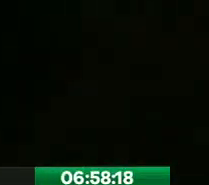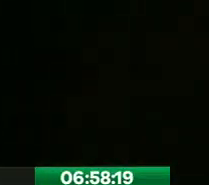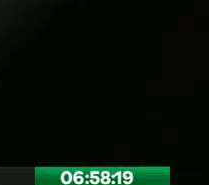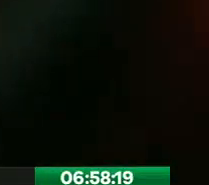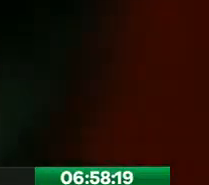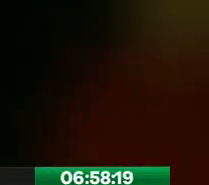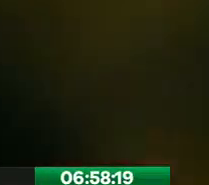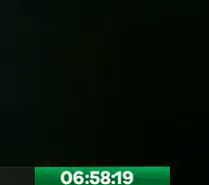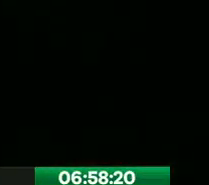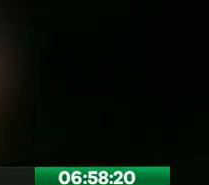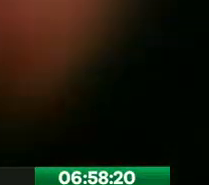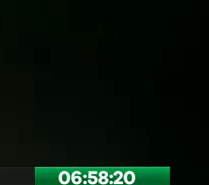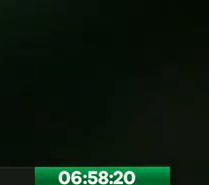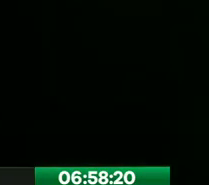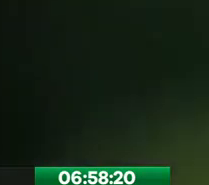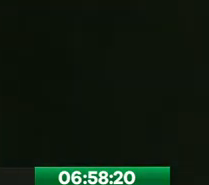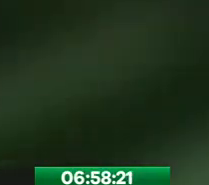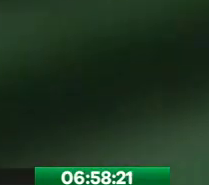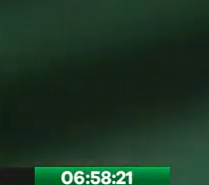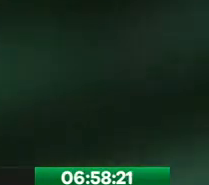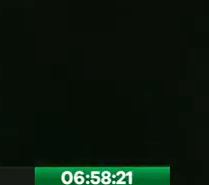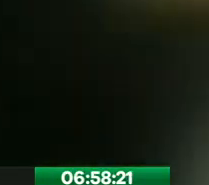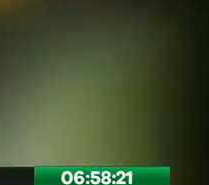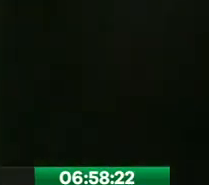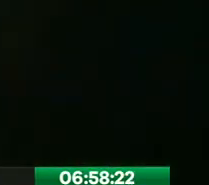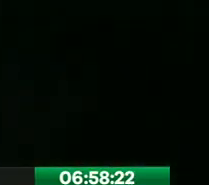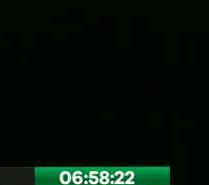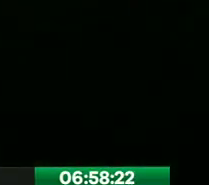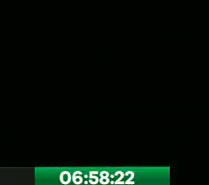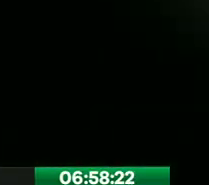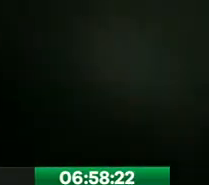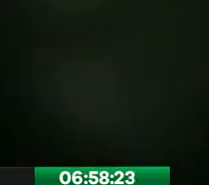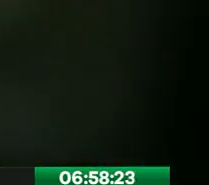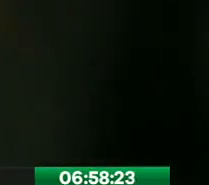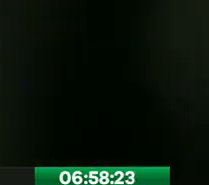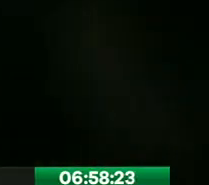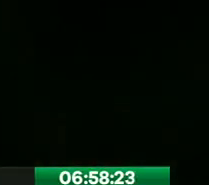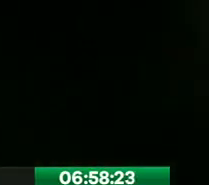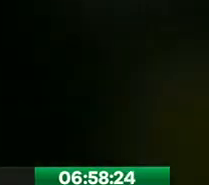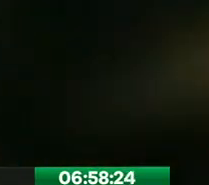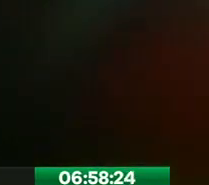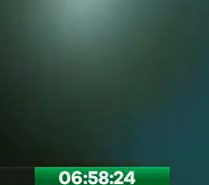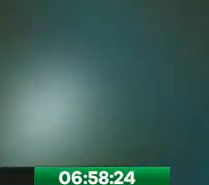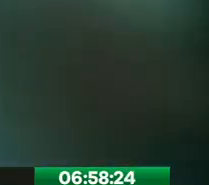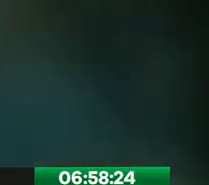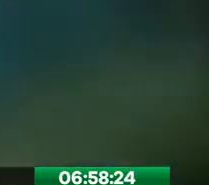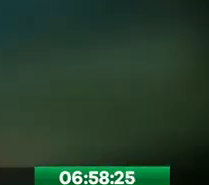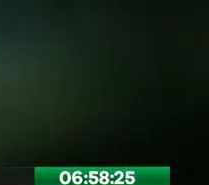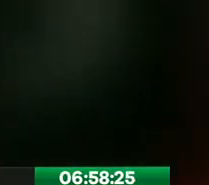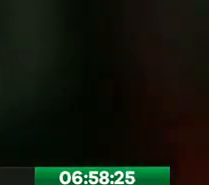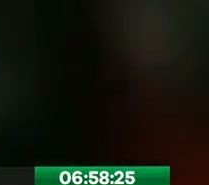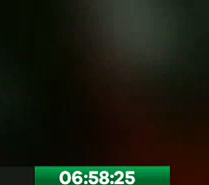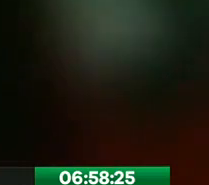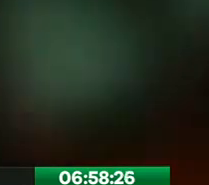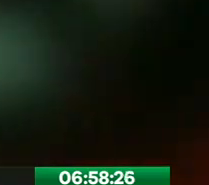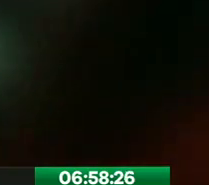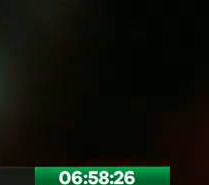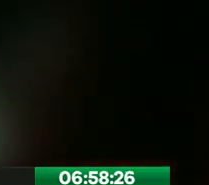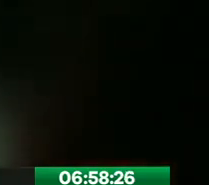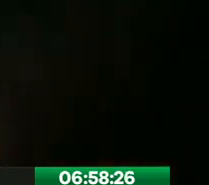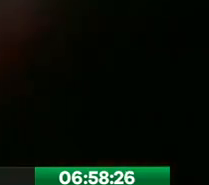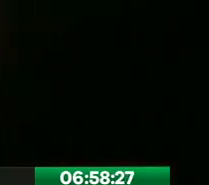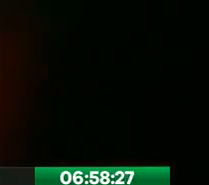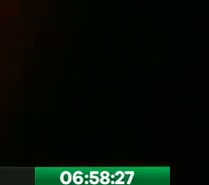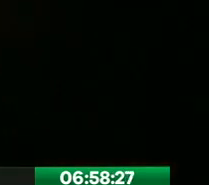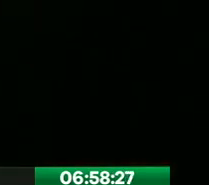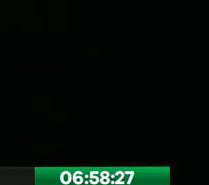En Guayaquil, las redes sociales reportaban una supuesta balacera a lo largo del malecón Simón Bolívar la noche de ese viernes. No, es